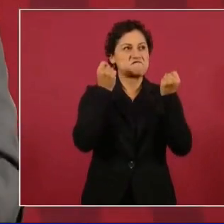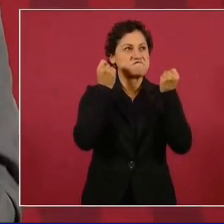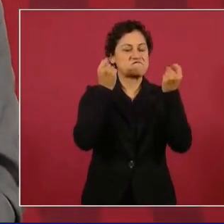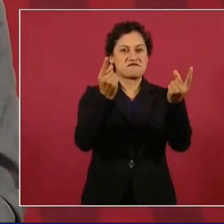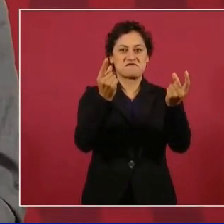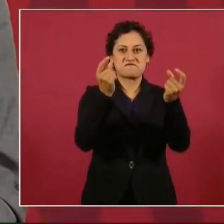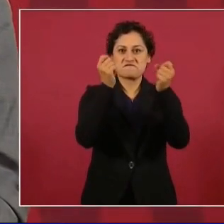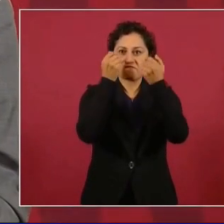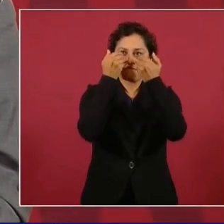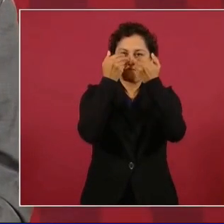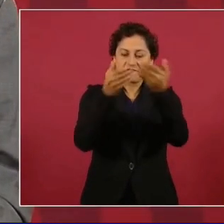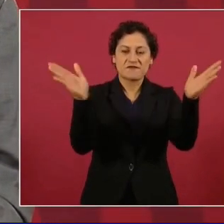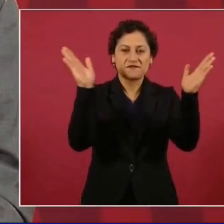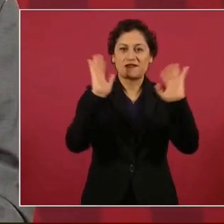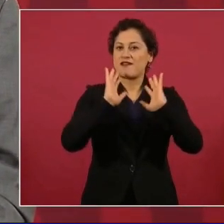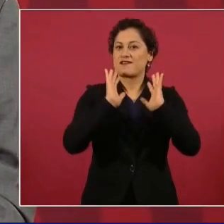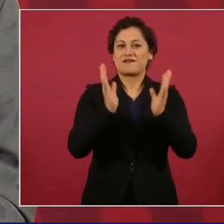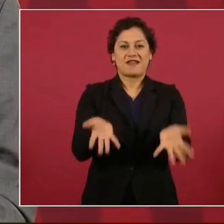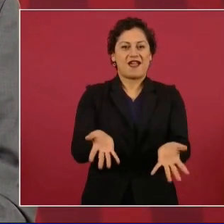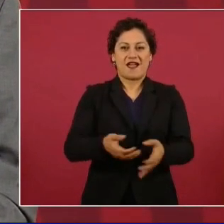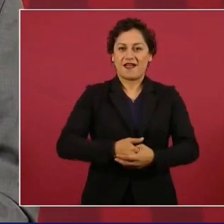Avivada.